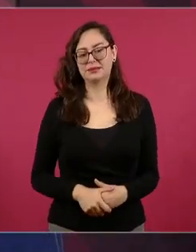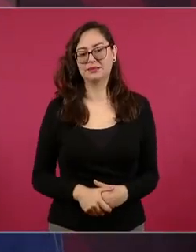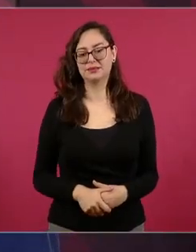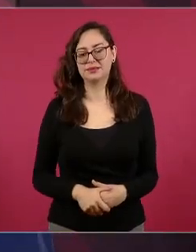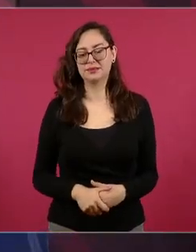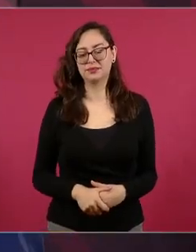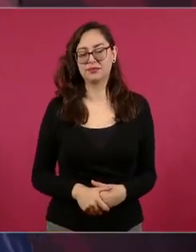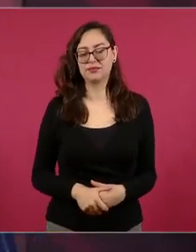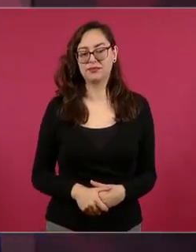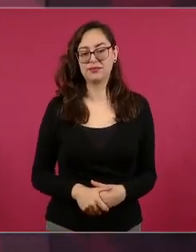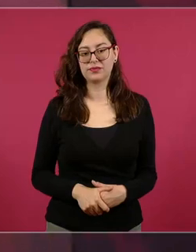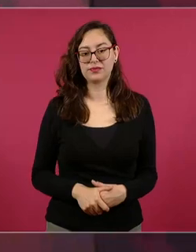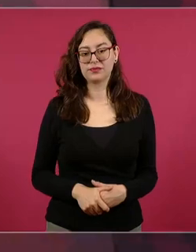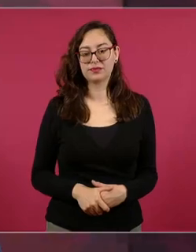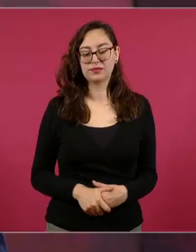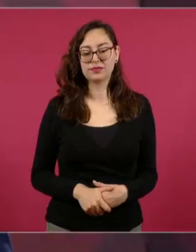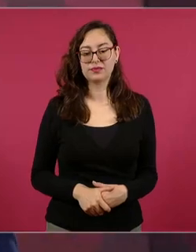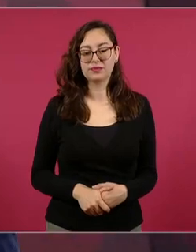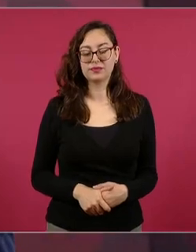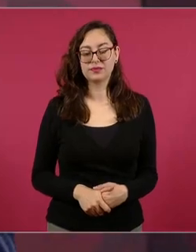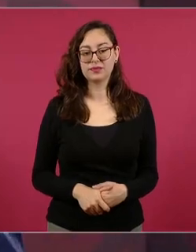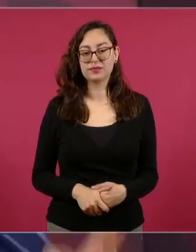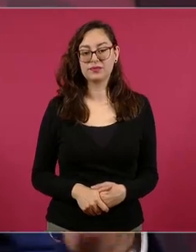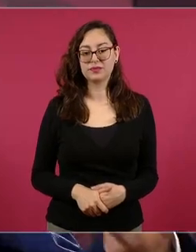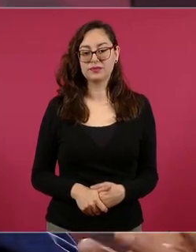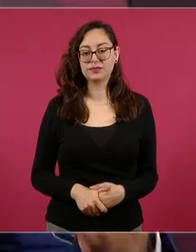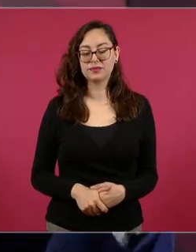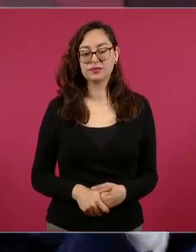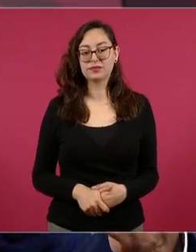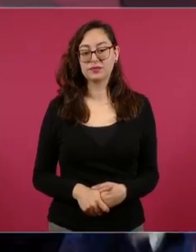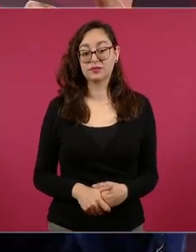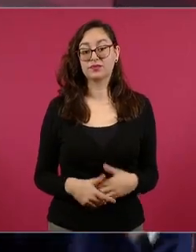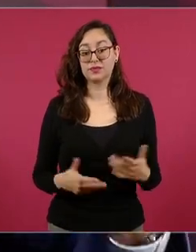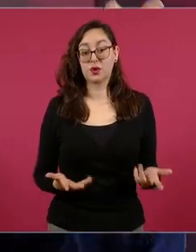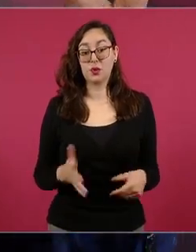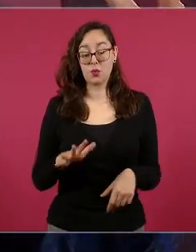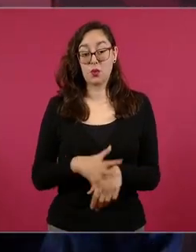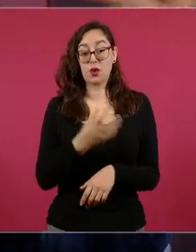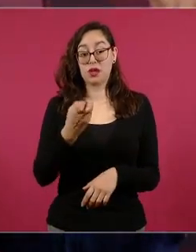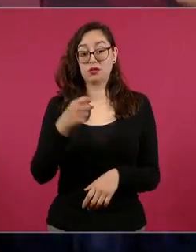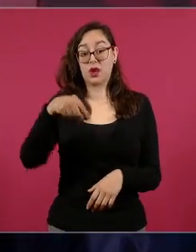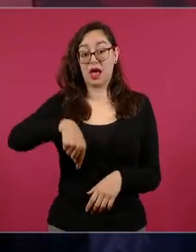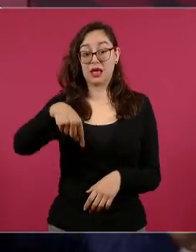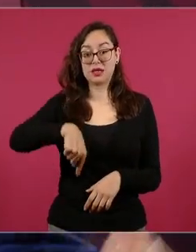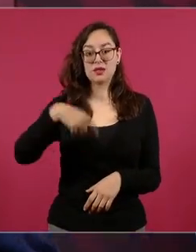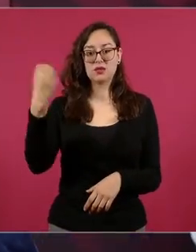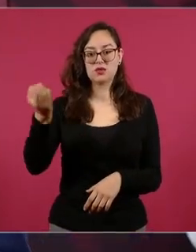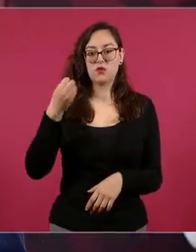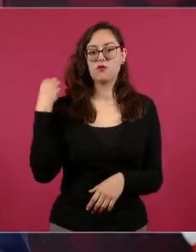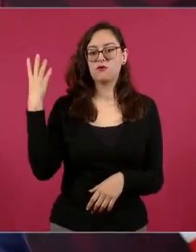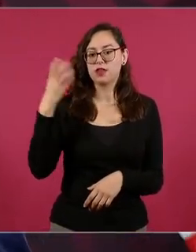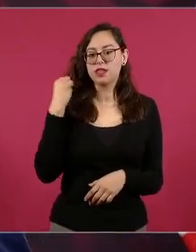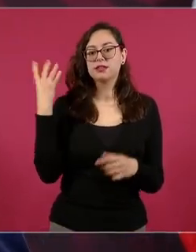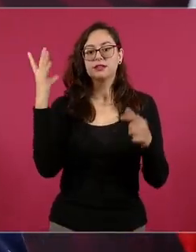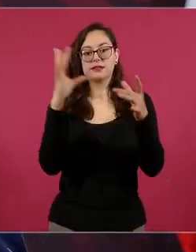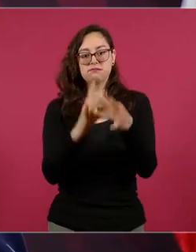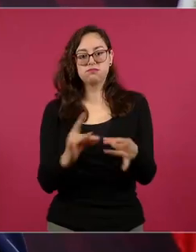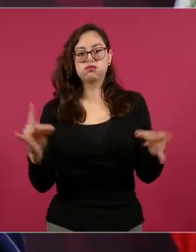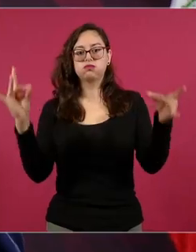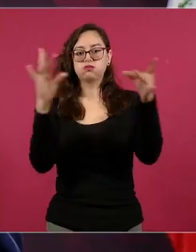Por eso aquí aprovecho muchas veces para hablar de temas, porque sé que ven la mañanera